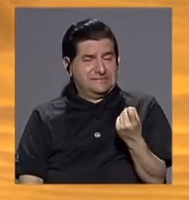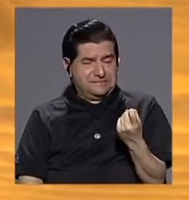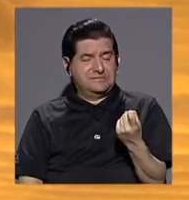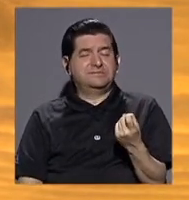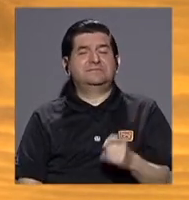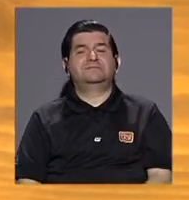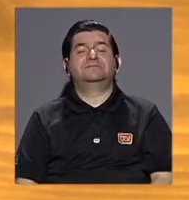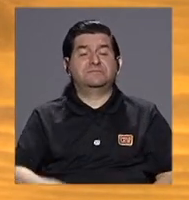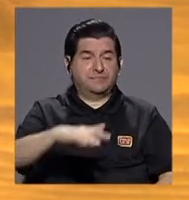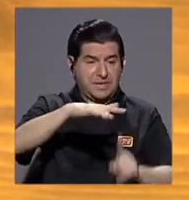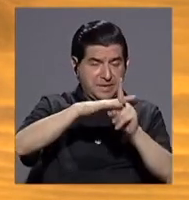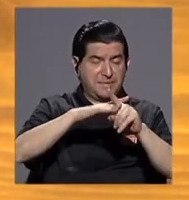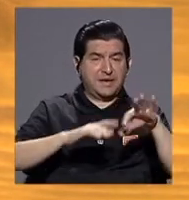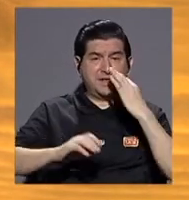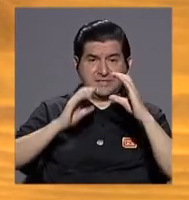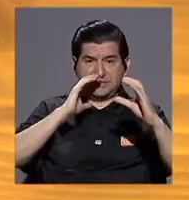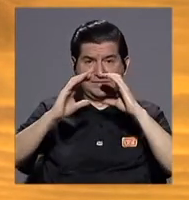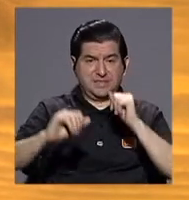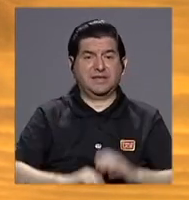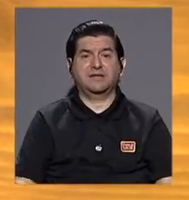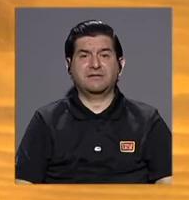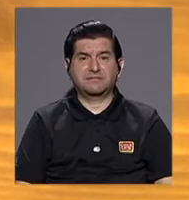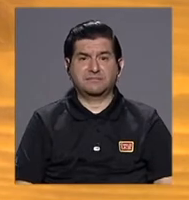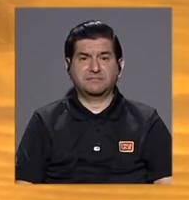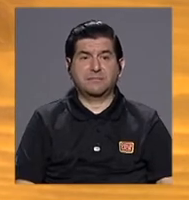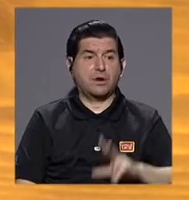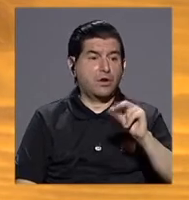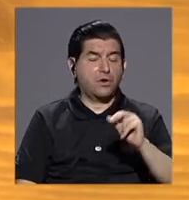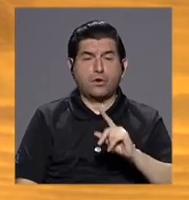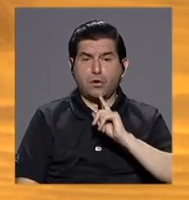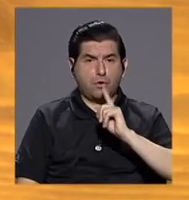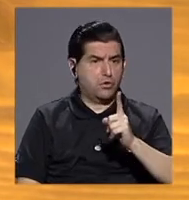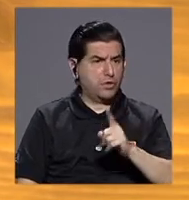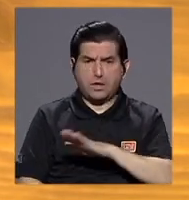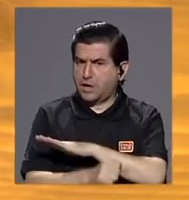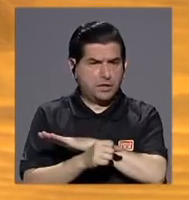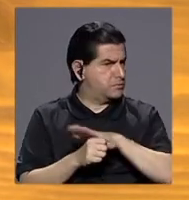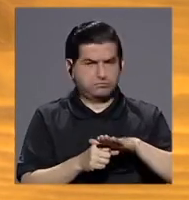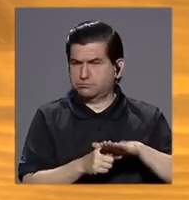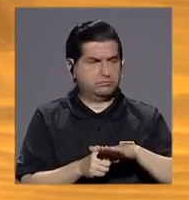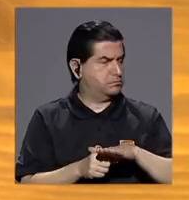de los medios. Obviamente esto no es una afirmación absoluta,